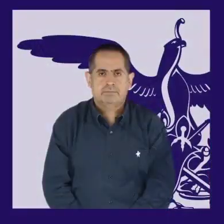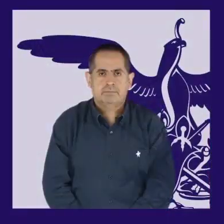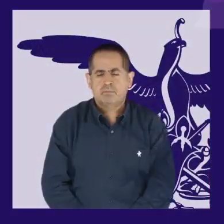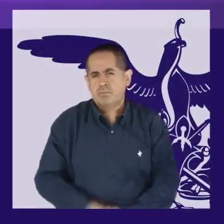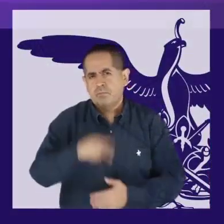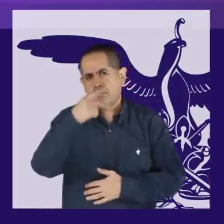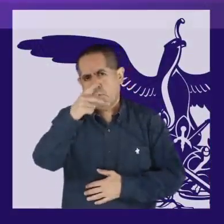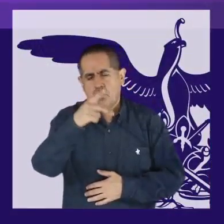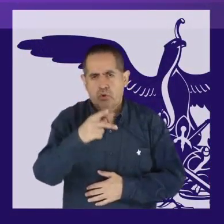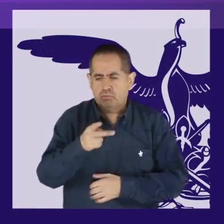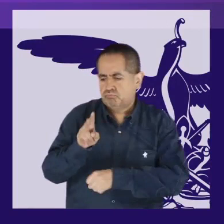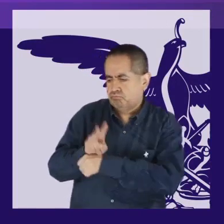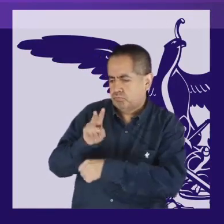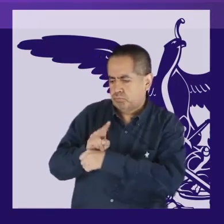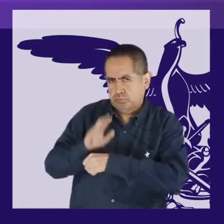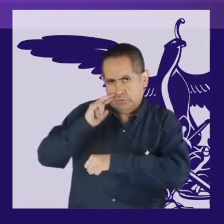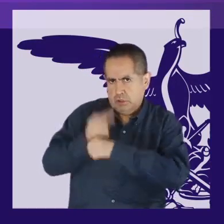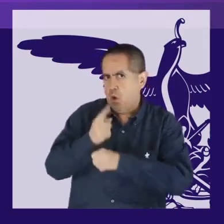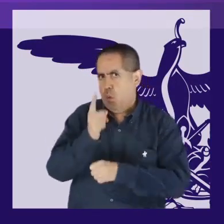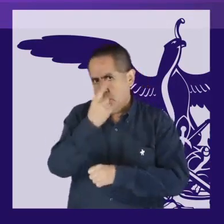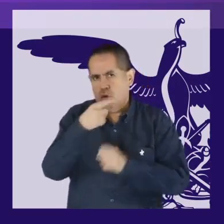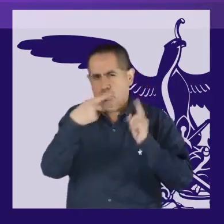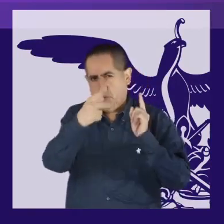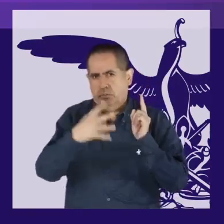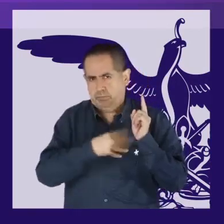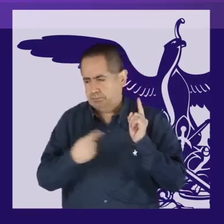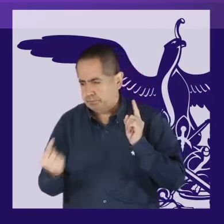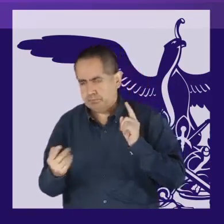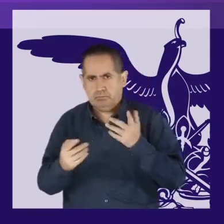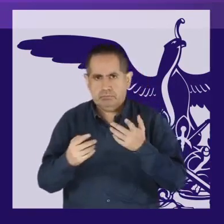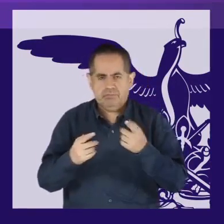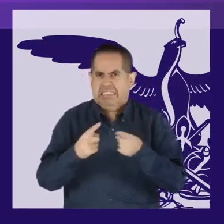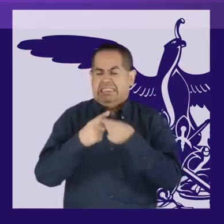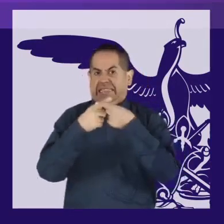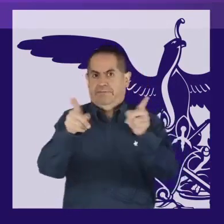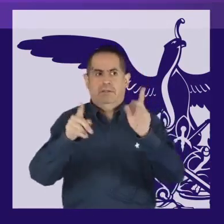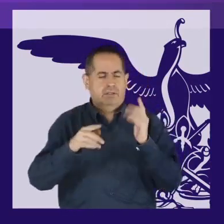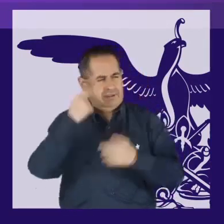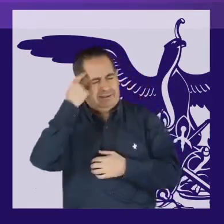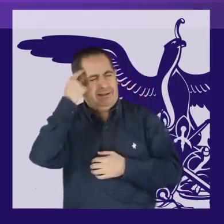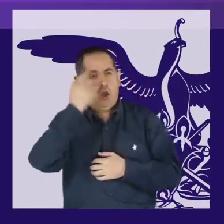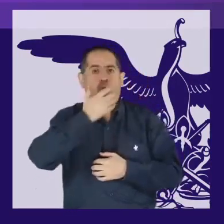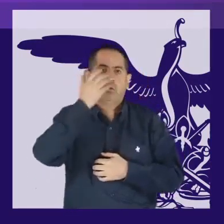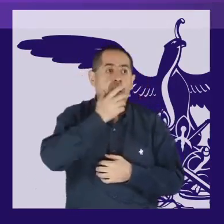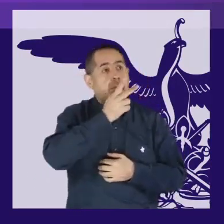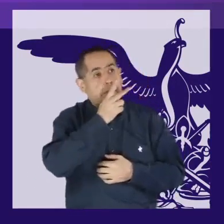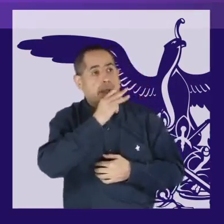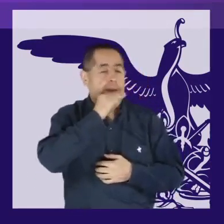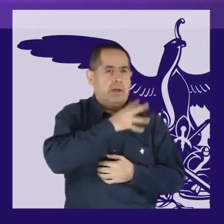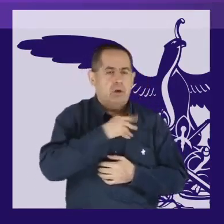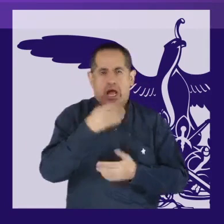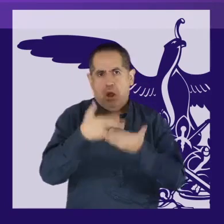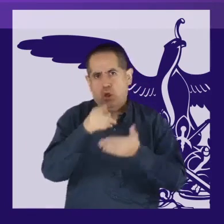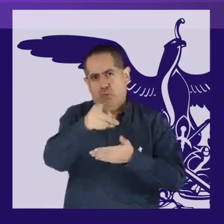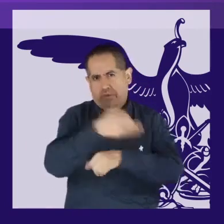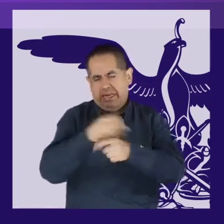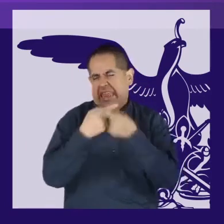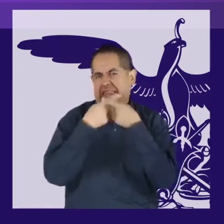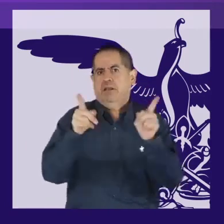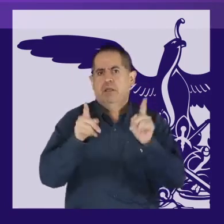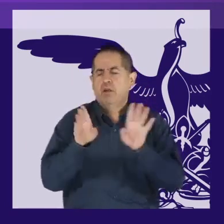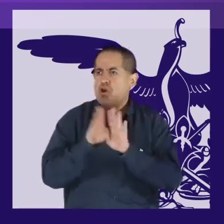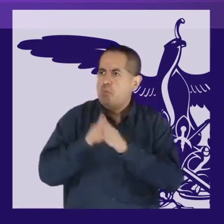visión. Desde tu rol de cuidador único o principal de tu bebé, que rompe con los estereotipos de género de la